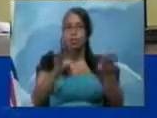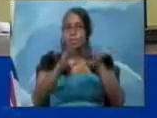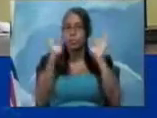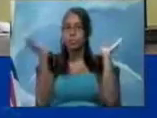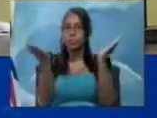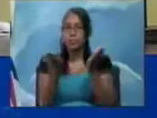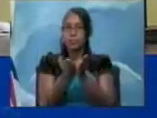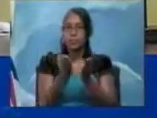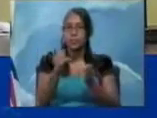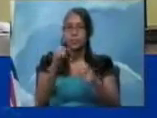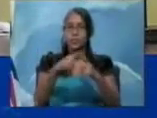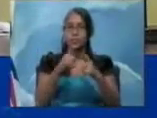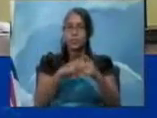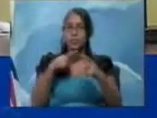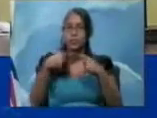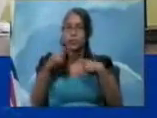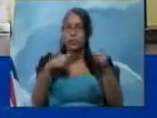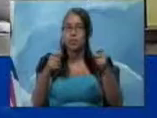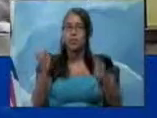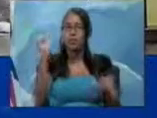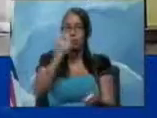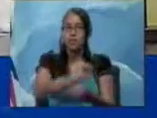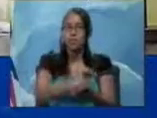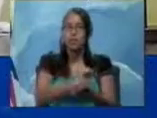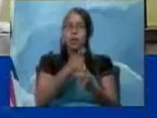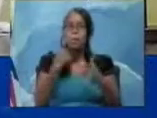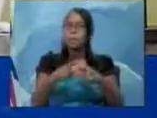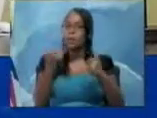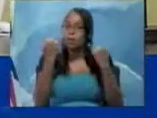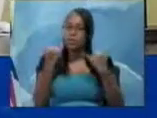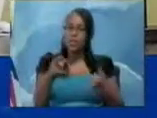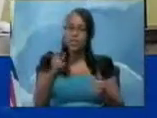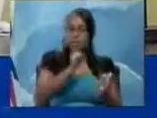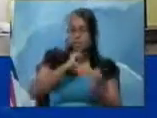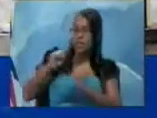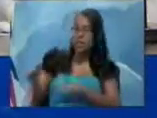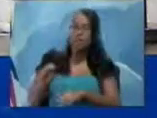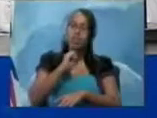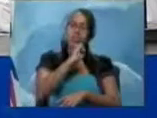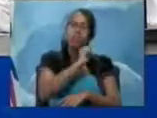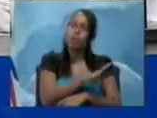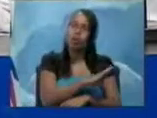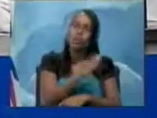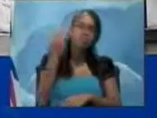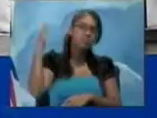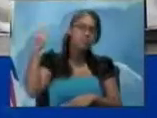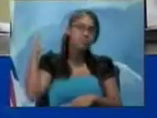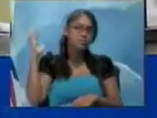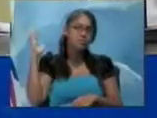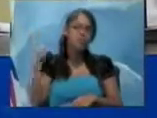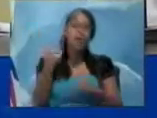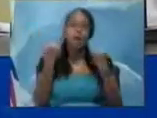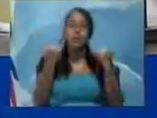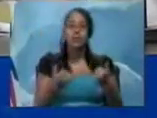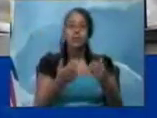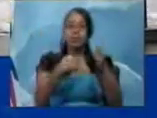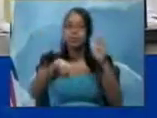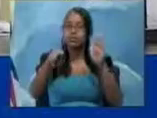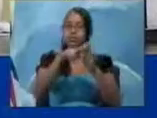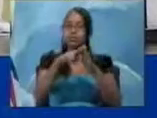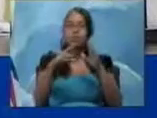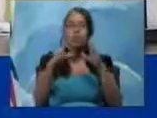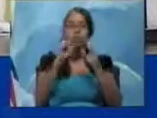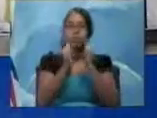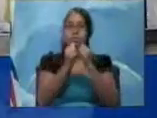los vendían como esclavos pero ya eso pasó a la historia diga conmigo cielito todo se